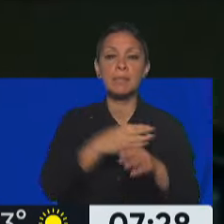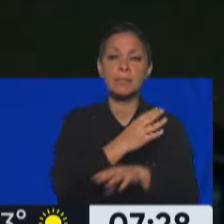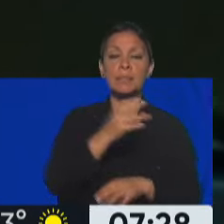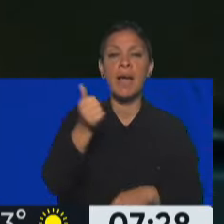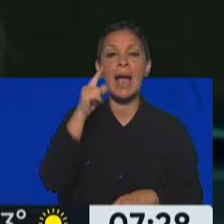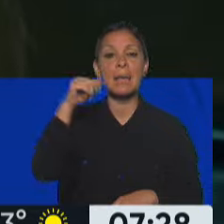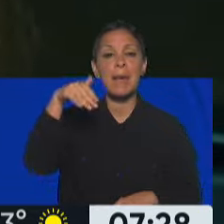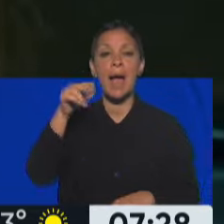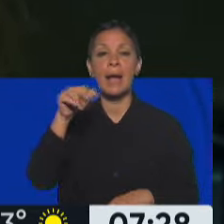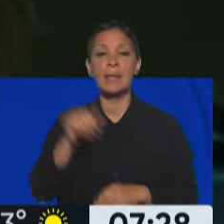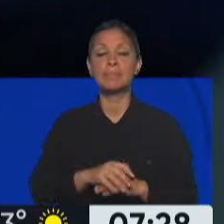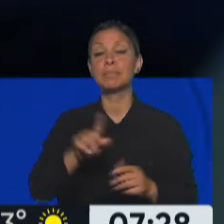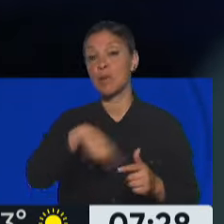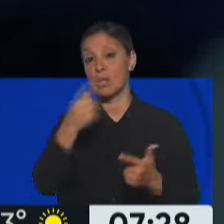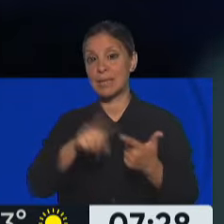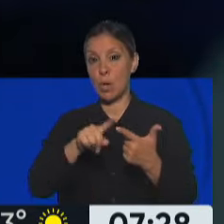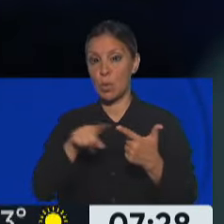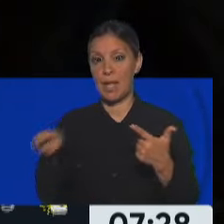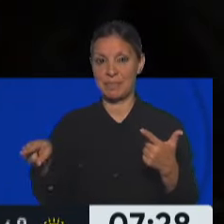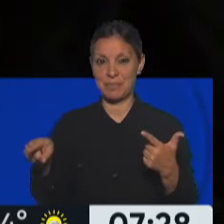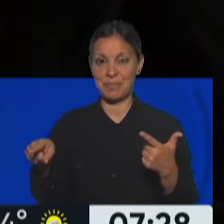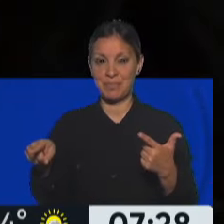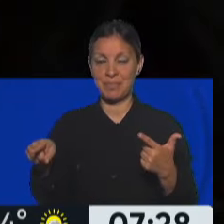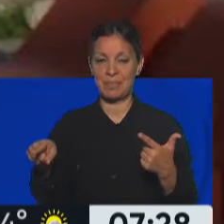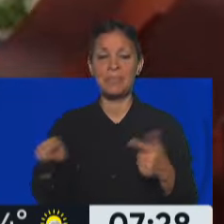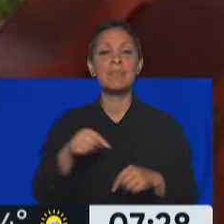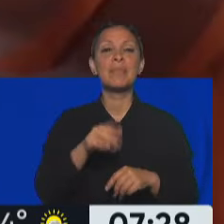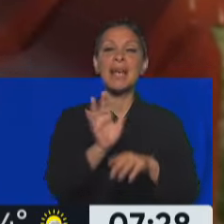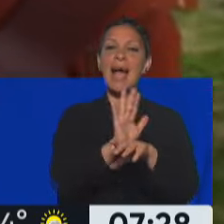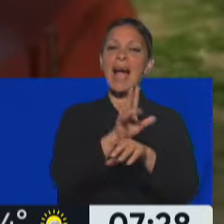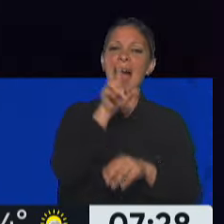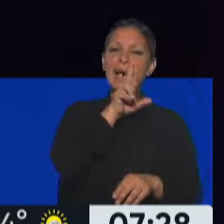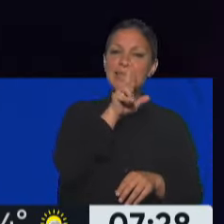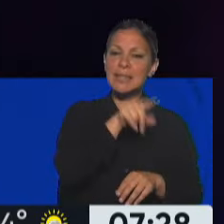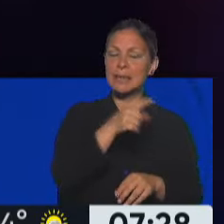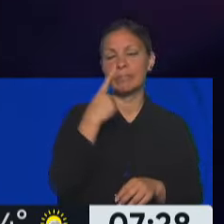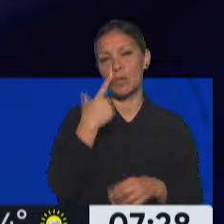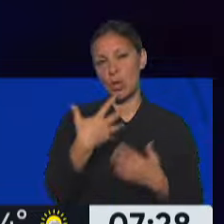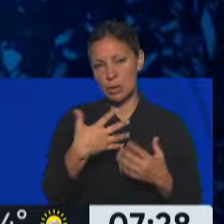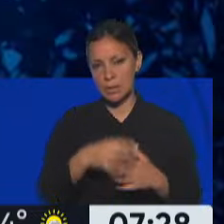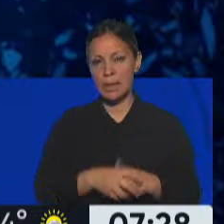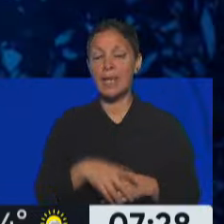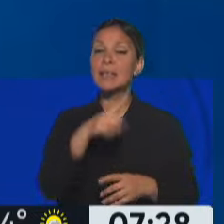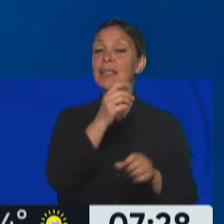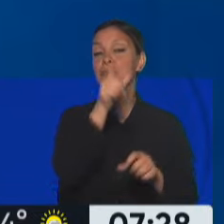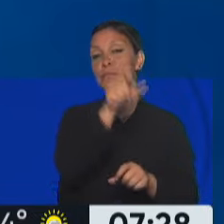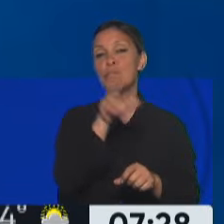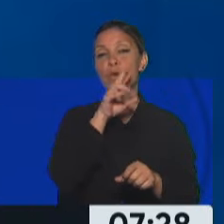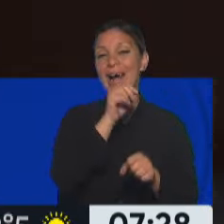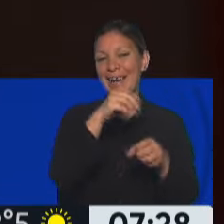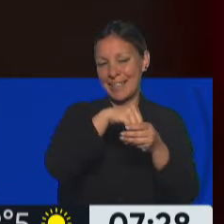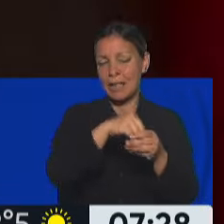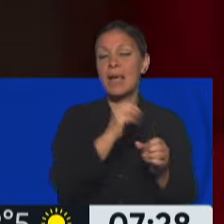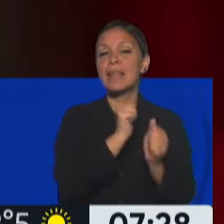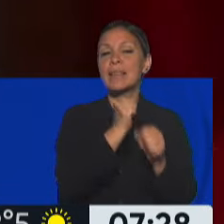Smile. Romina es Martina Guzmán, esa muy buena actriz que aquí trabaja, la muestran trabajando como promotora publicitaria para una agencia. Está